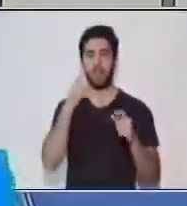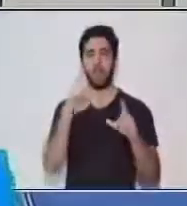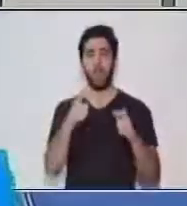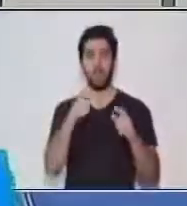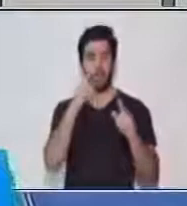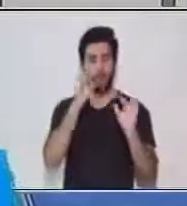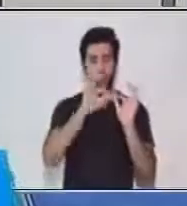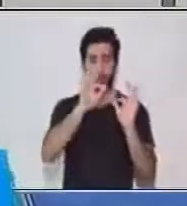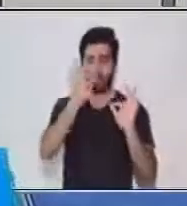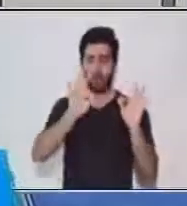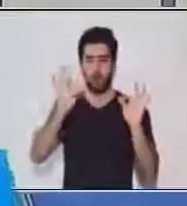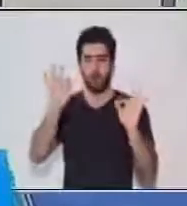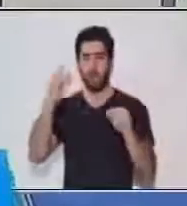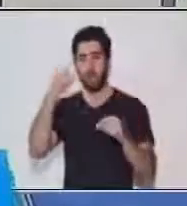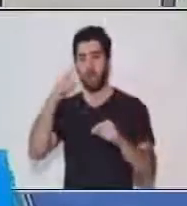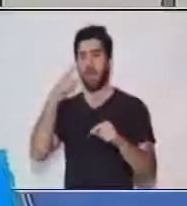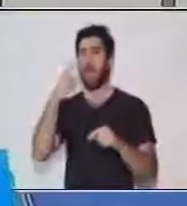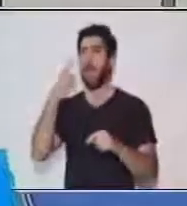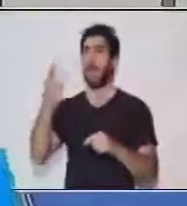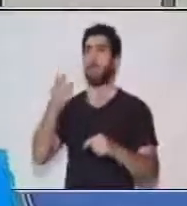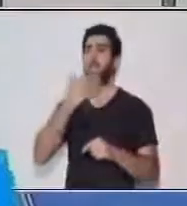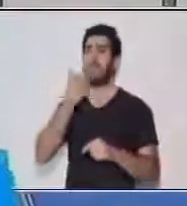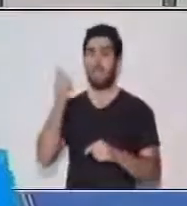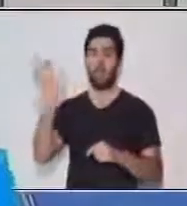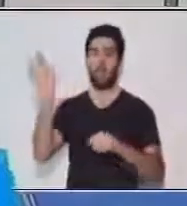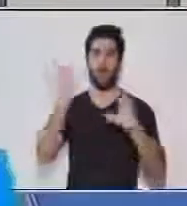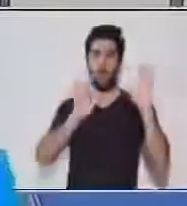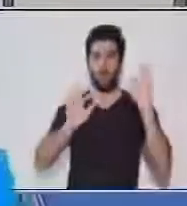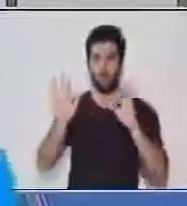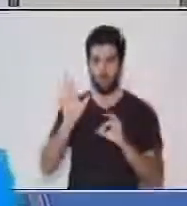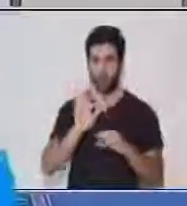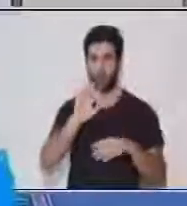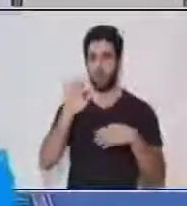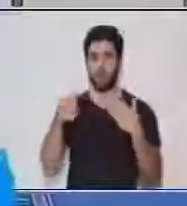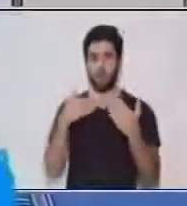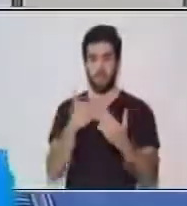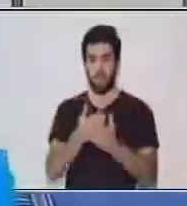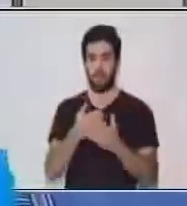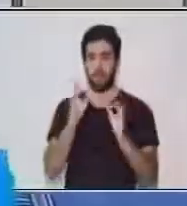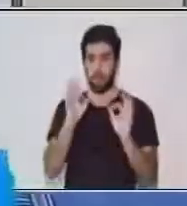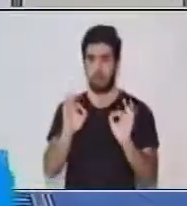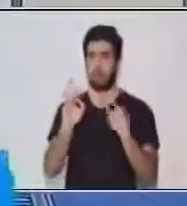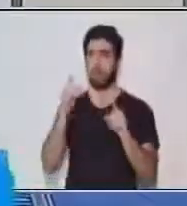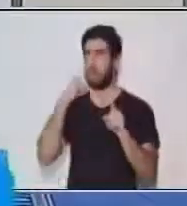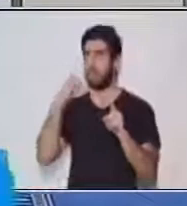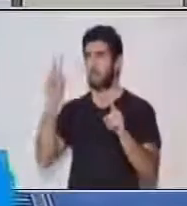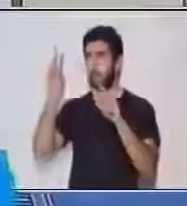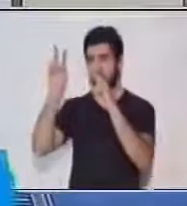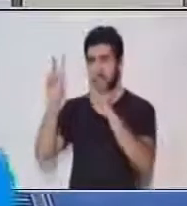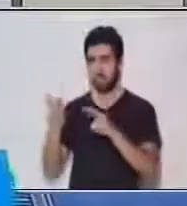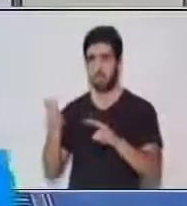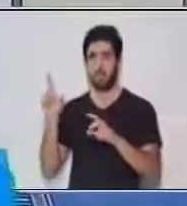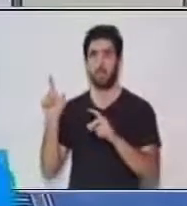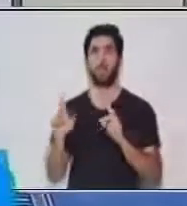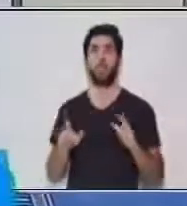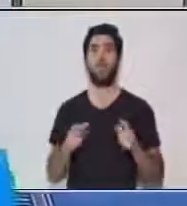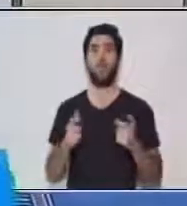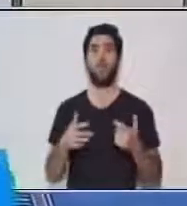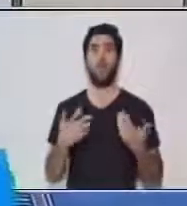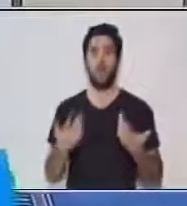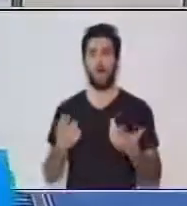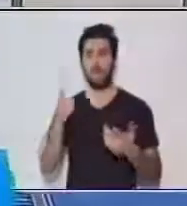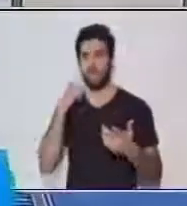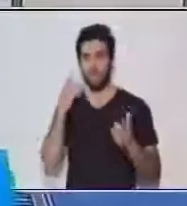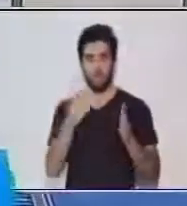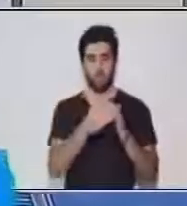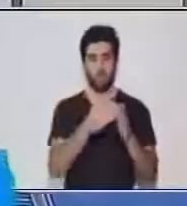aceleración para identificar ese comportamiento. Como podemos observar, cuando estamos en el punto de equilibrio, la distancia es